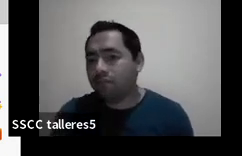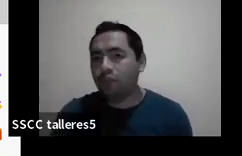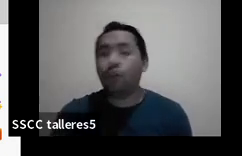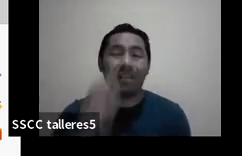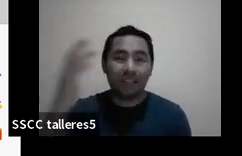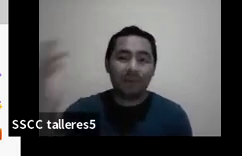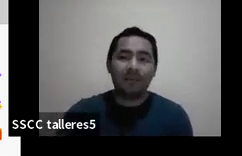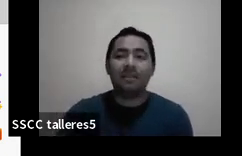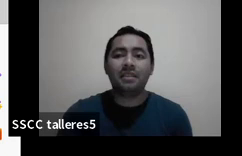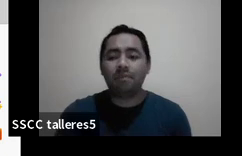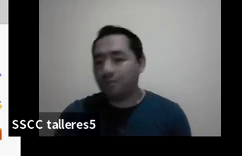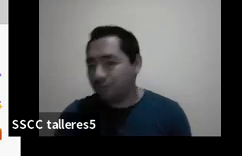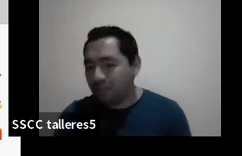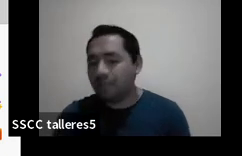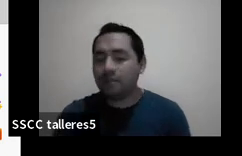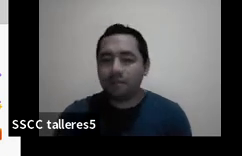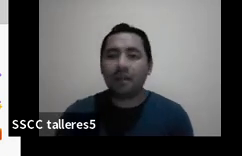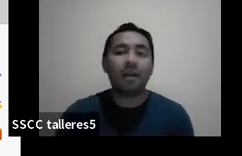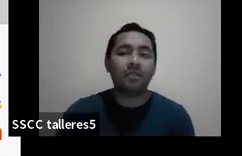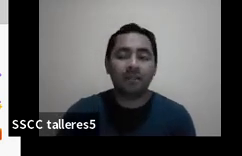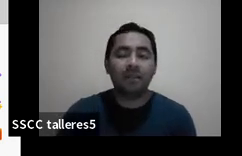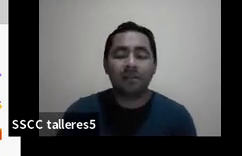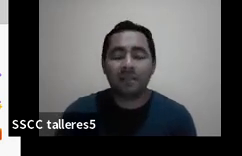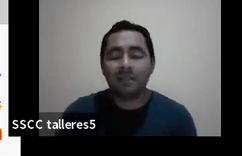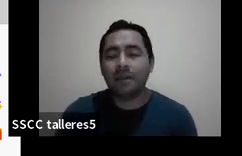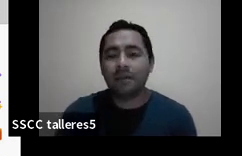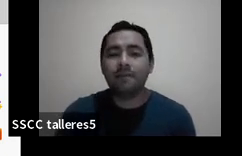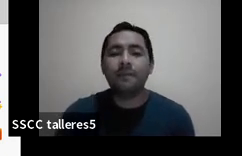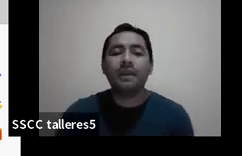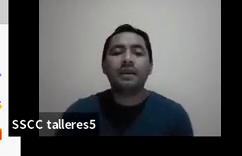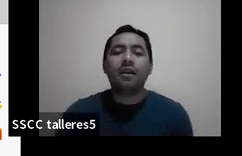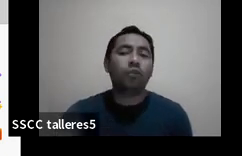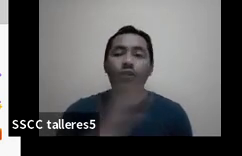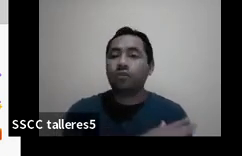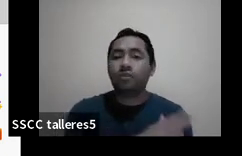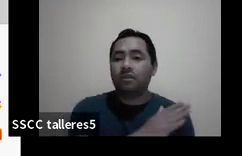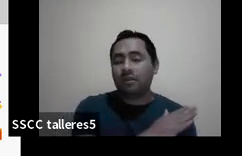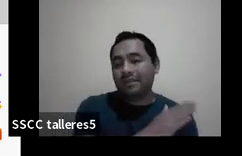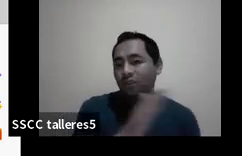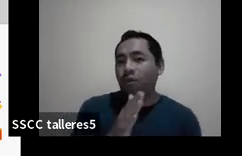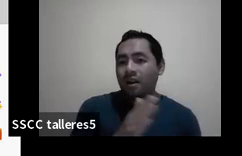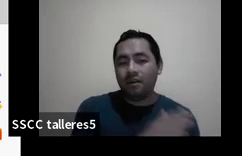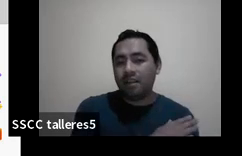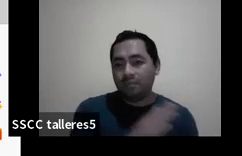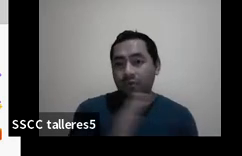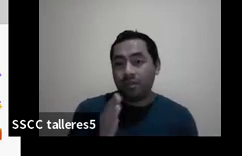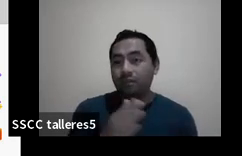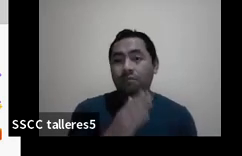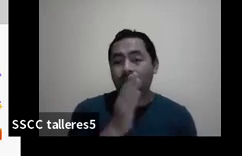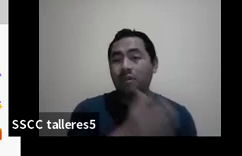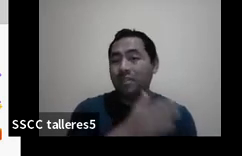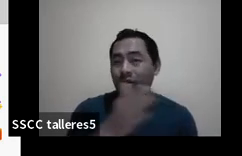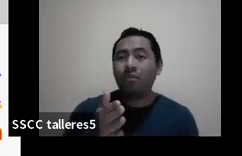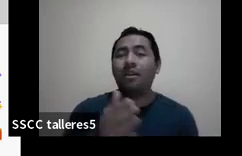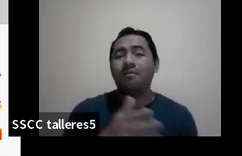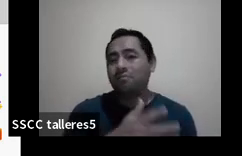O sea, no correctamente quizás, pero sí dejándose entender bastante bien. Otros se trunca ese